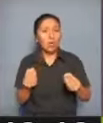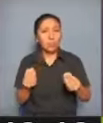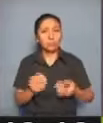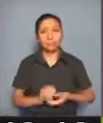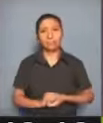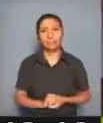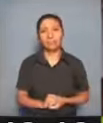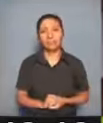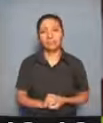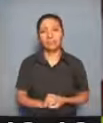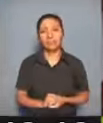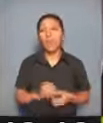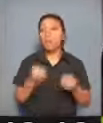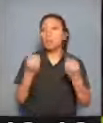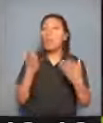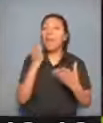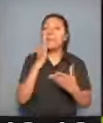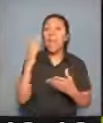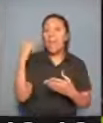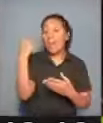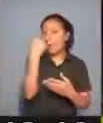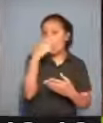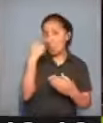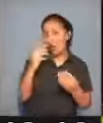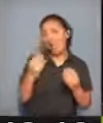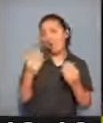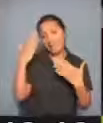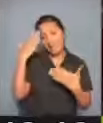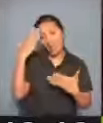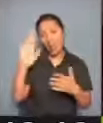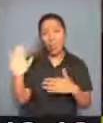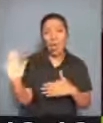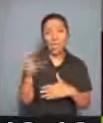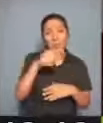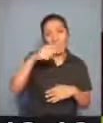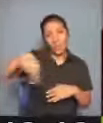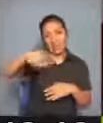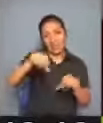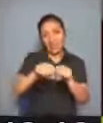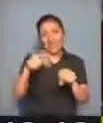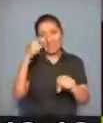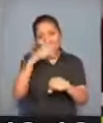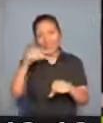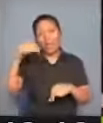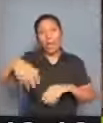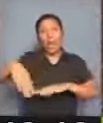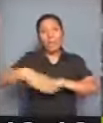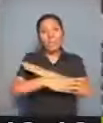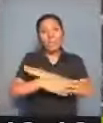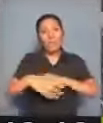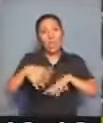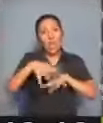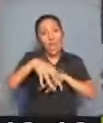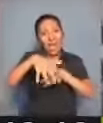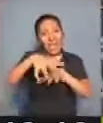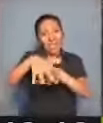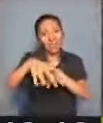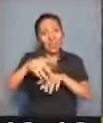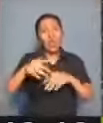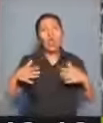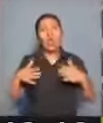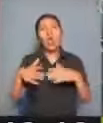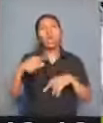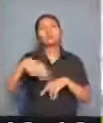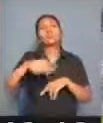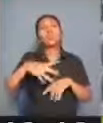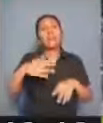adelante buenas tardes Omar Saludos para todos allí en el piso nos encontramos nosotros en Avenida Éxodo esquina Horacio Guzmán zona